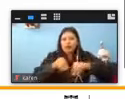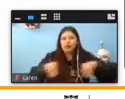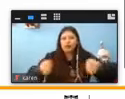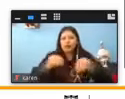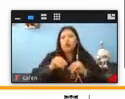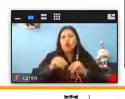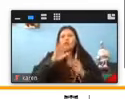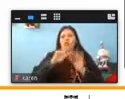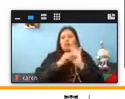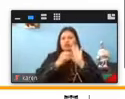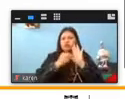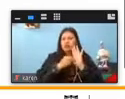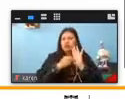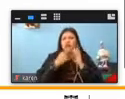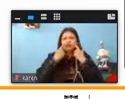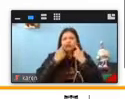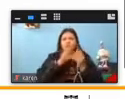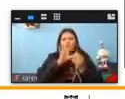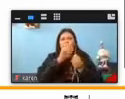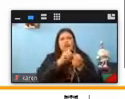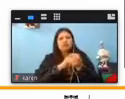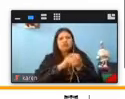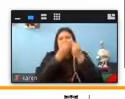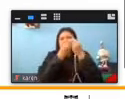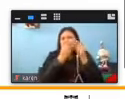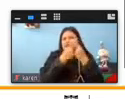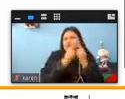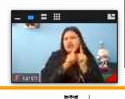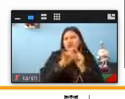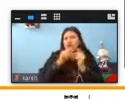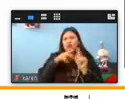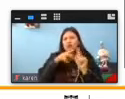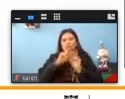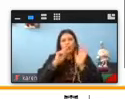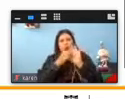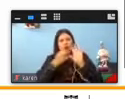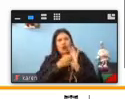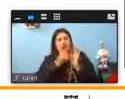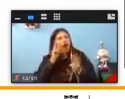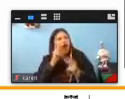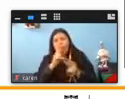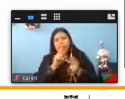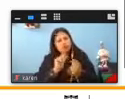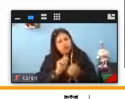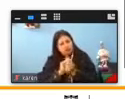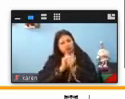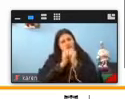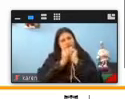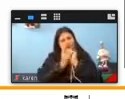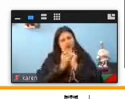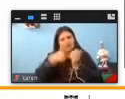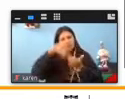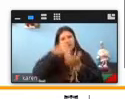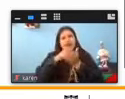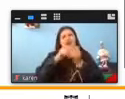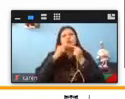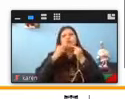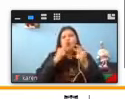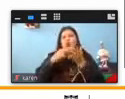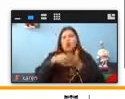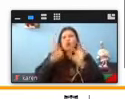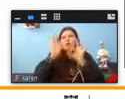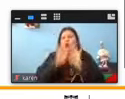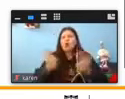son ontologías disidentes, son memorias que dan un giro sobre lo biocéntrico y ponen en el centro del debate la vida